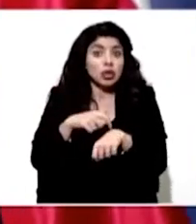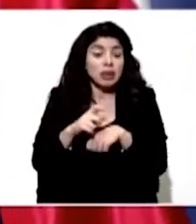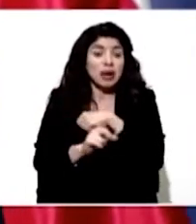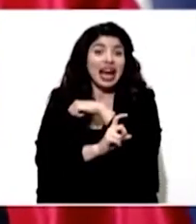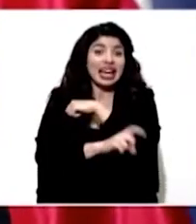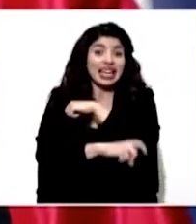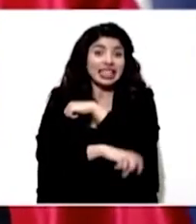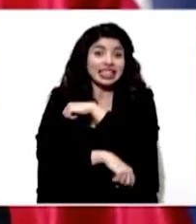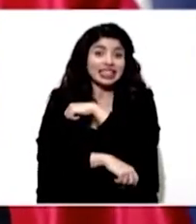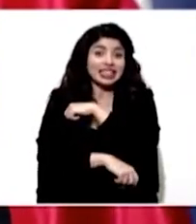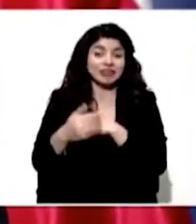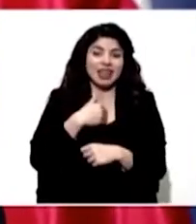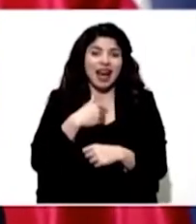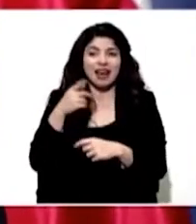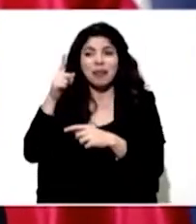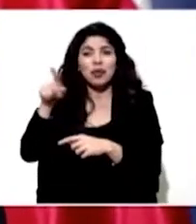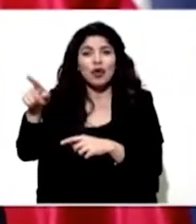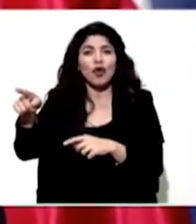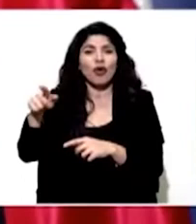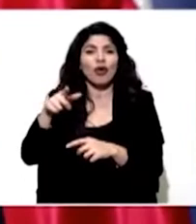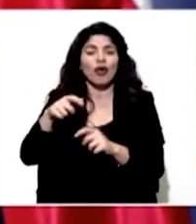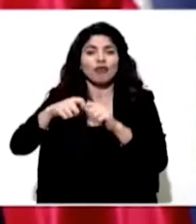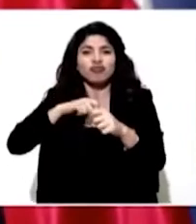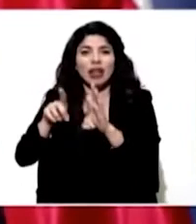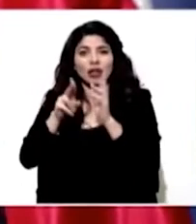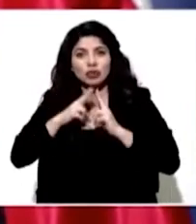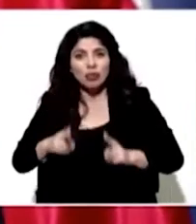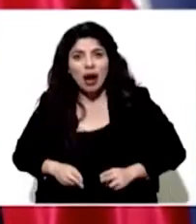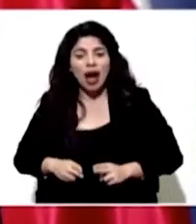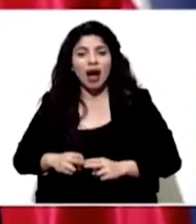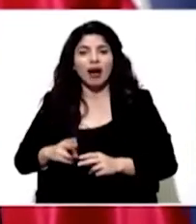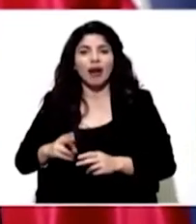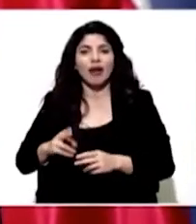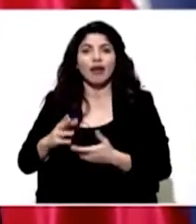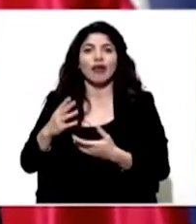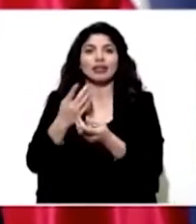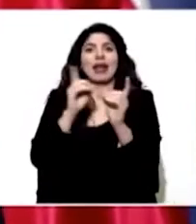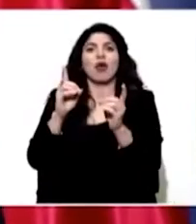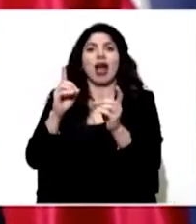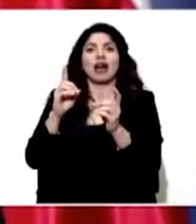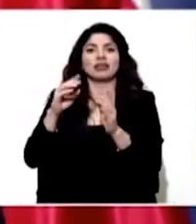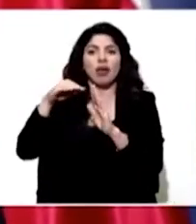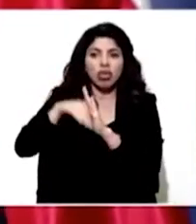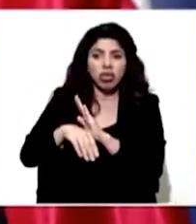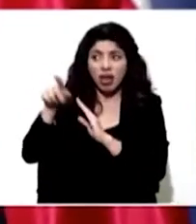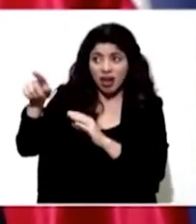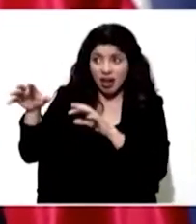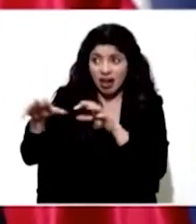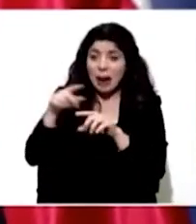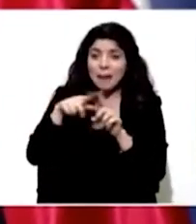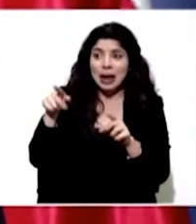se concentran por aquellos que abusan los derechos humanos y socavan la democracia. Por eso, creo que la respuesta